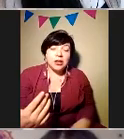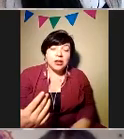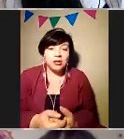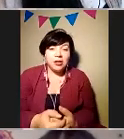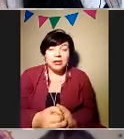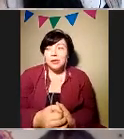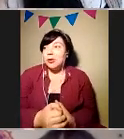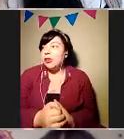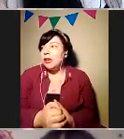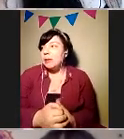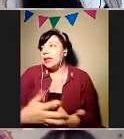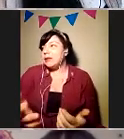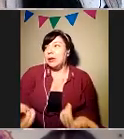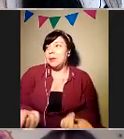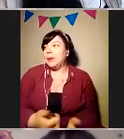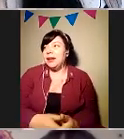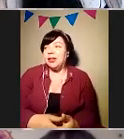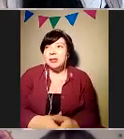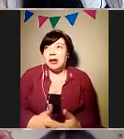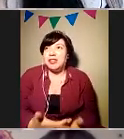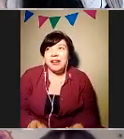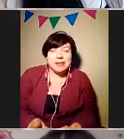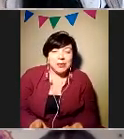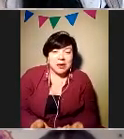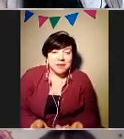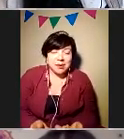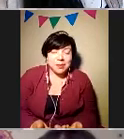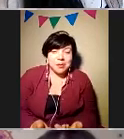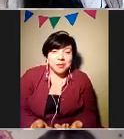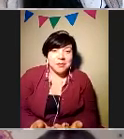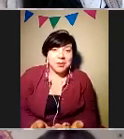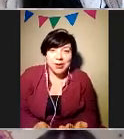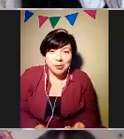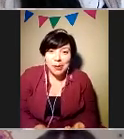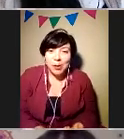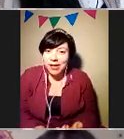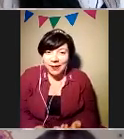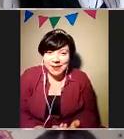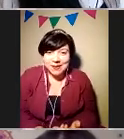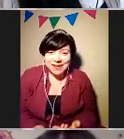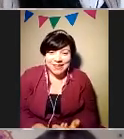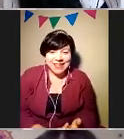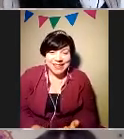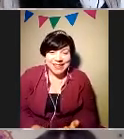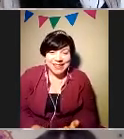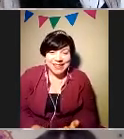con conocido, como no, es que mira, se me rompió el pantalón, lo voy a botar a la basura. Oye, pero hay modistas.